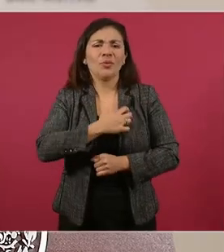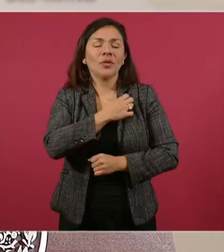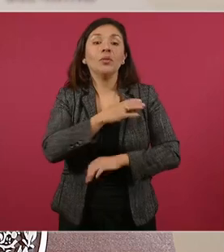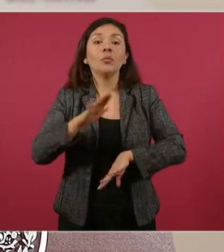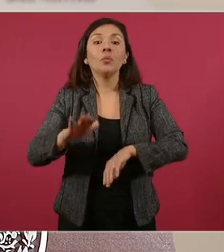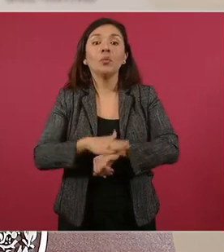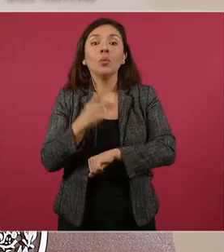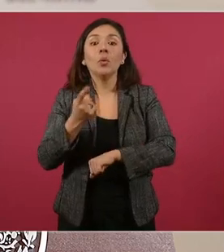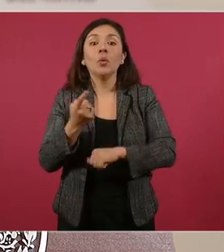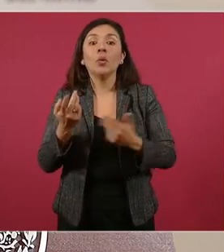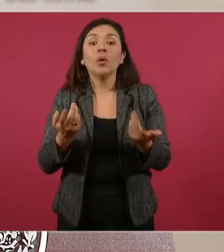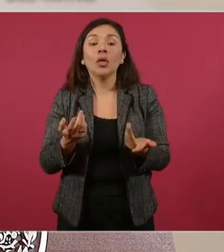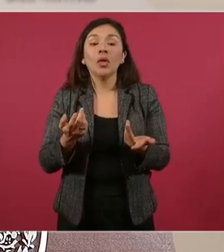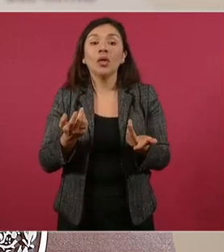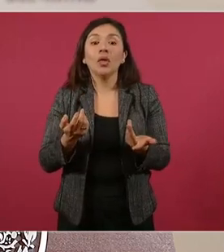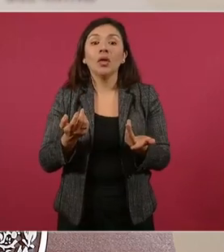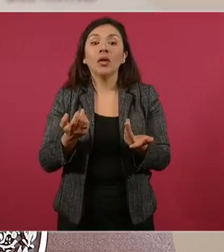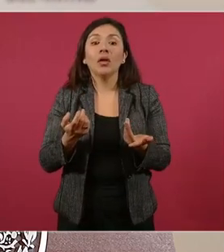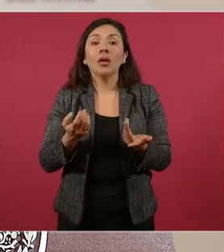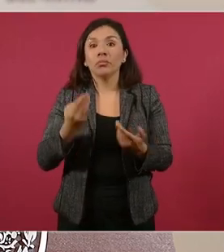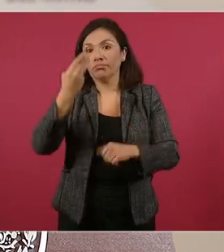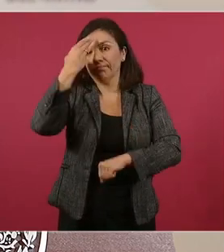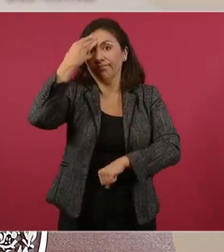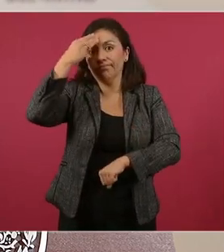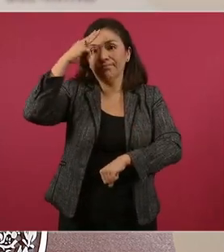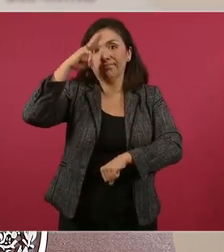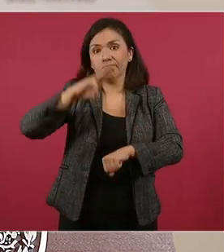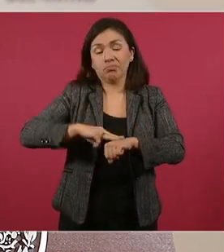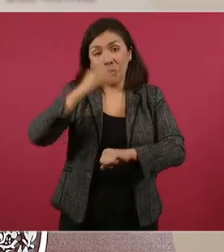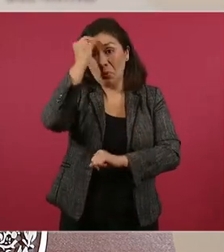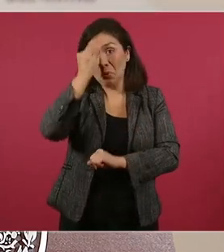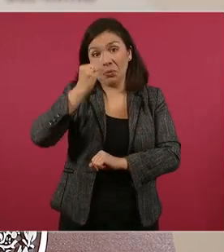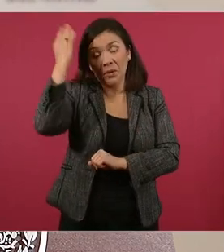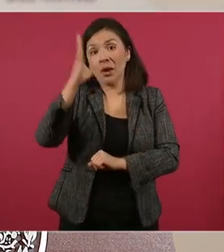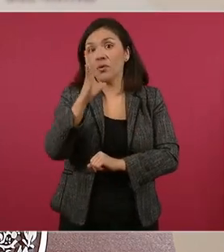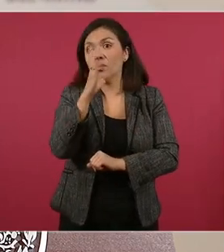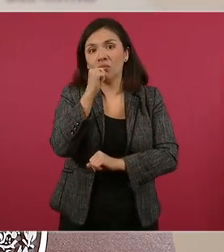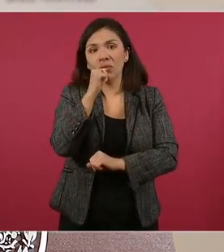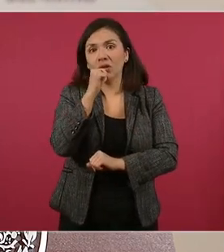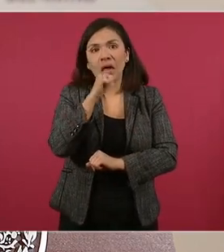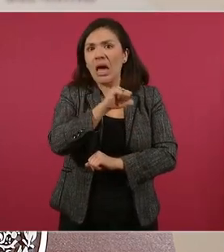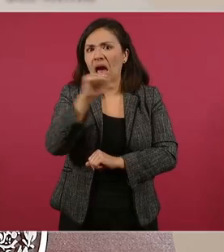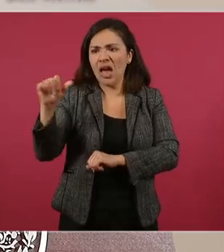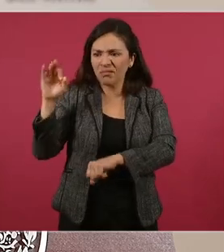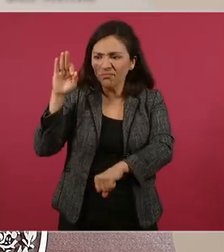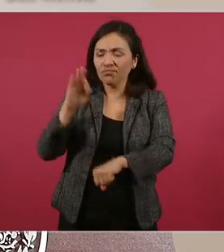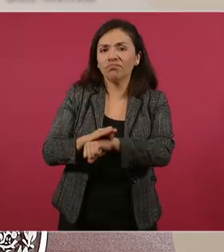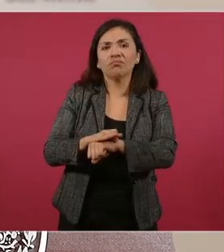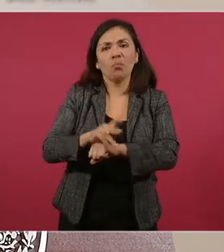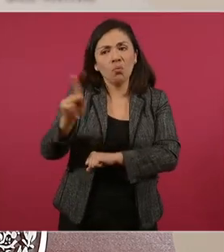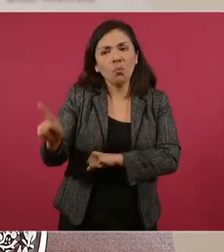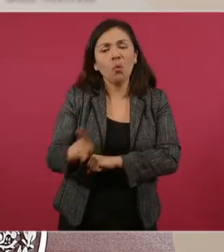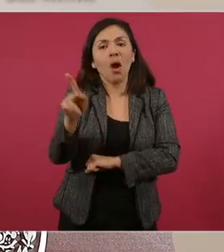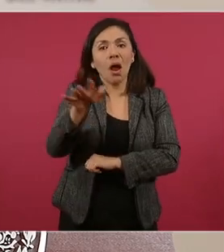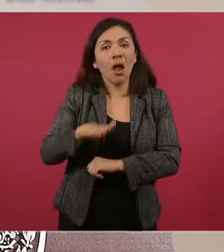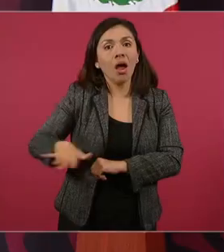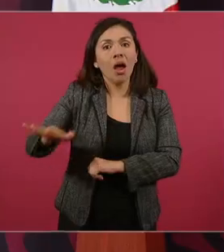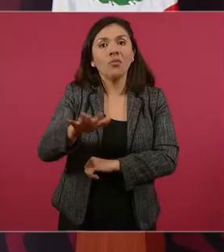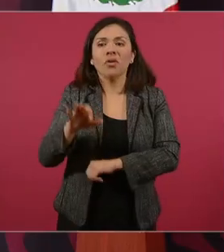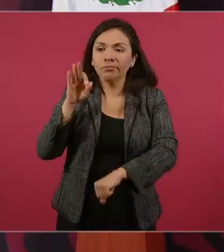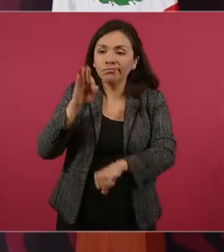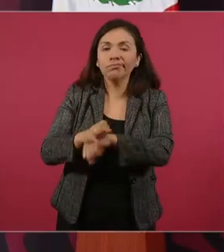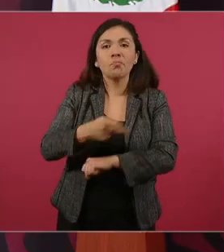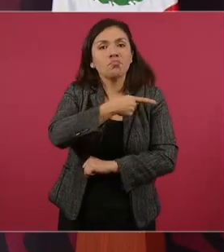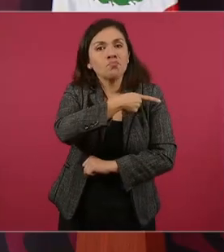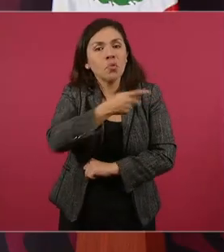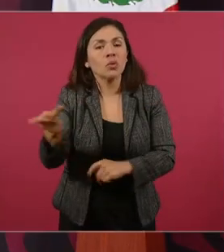porque ¿cómo olvidar a los que luchan por el pueblo, a los que luchan por los